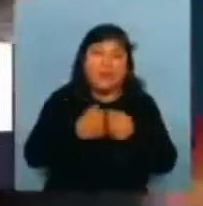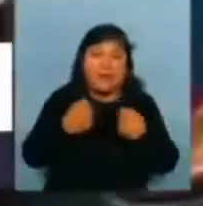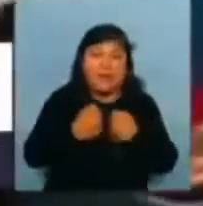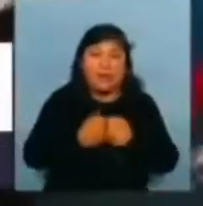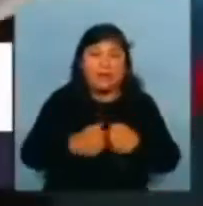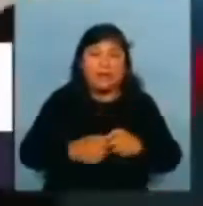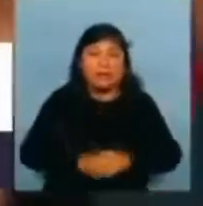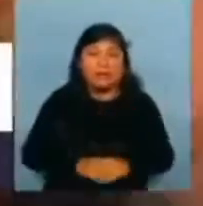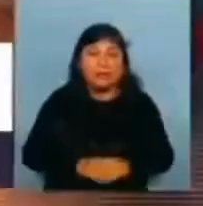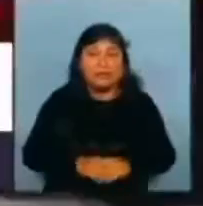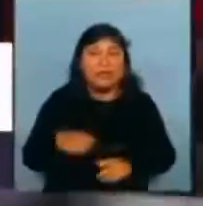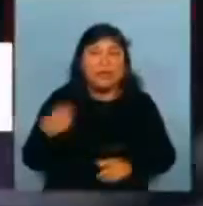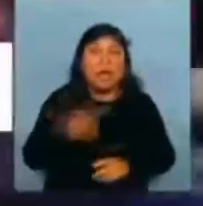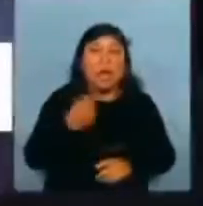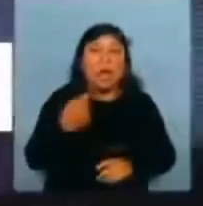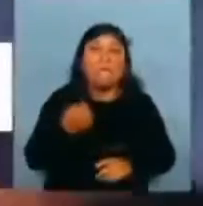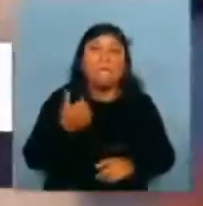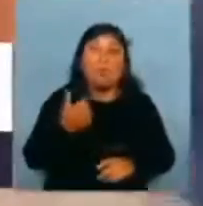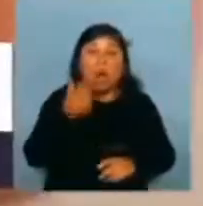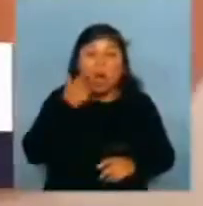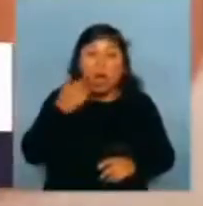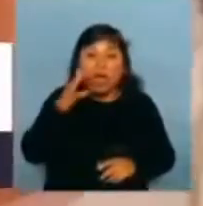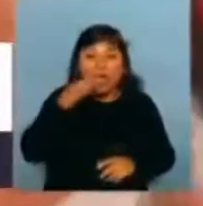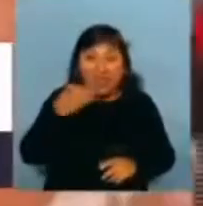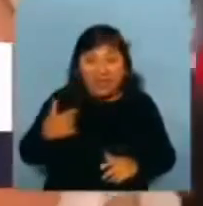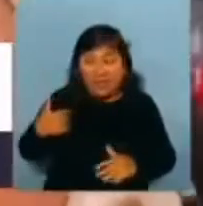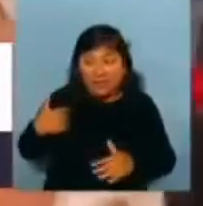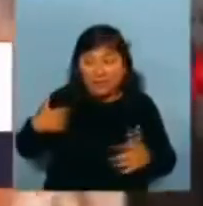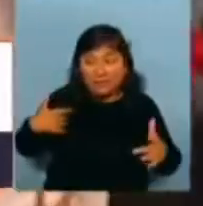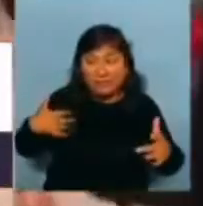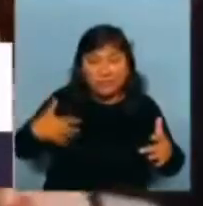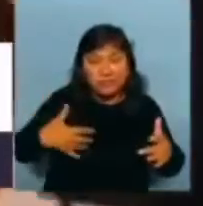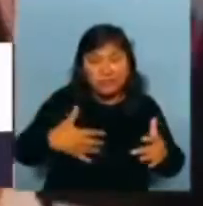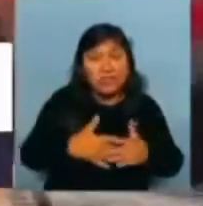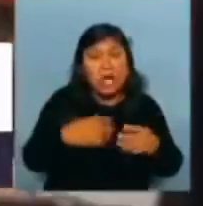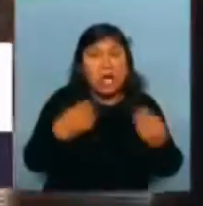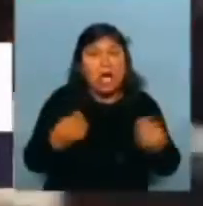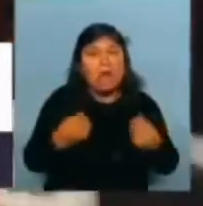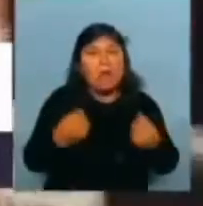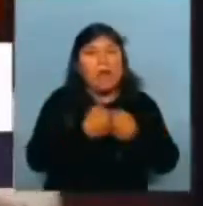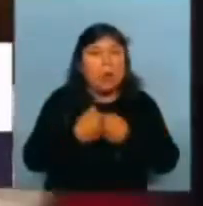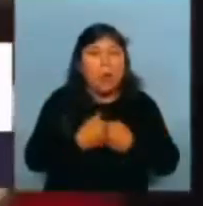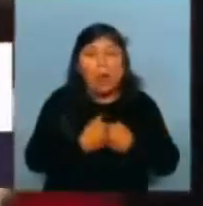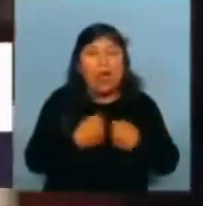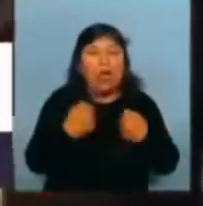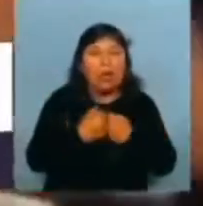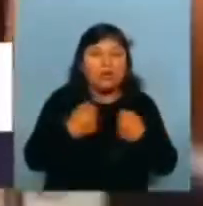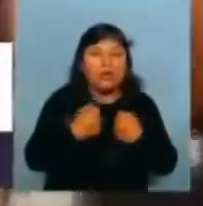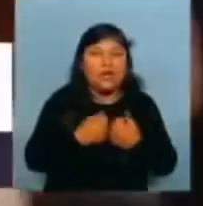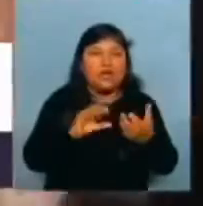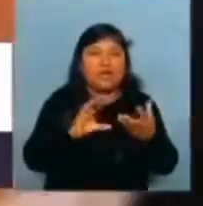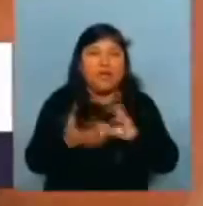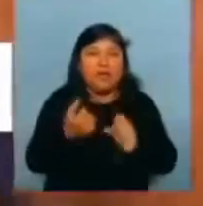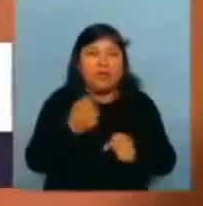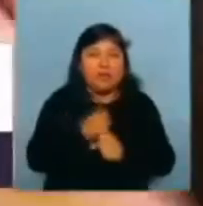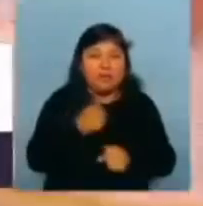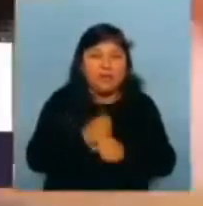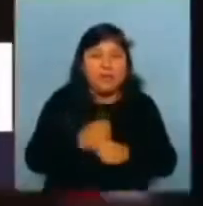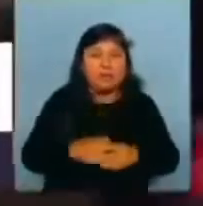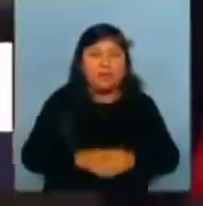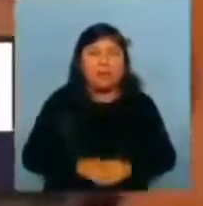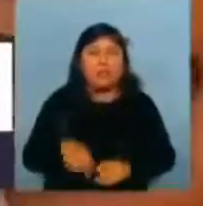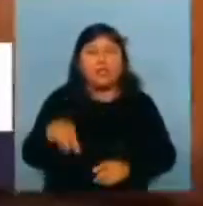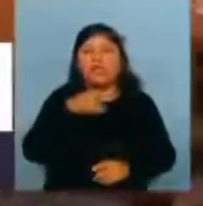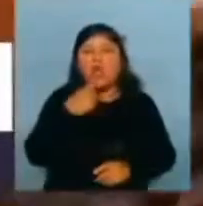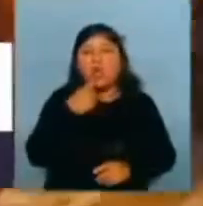bien teníamos pocos días para detallar algunas cosas del combate, como en cuanto a guanteos, estrategias, pero no